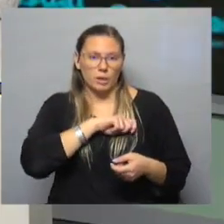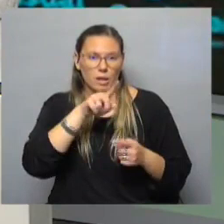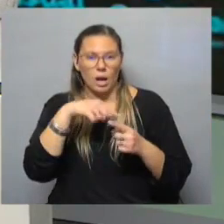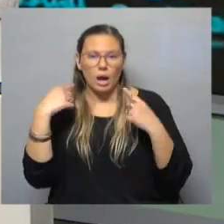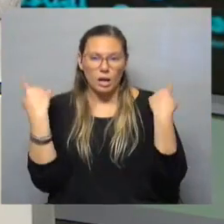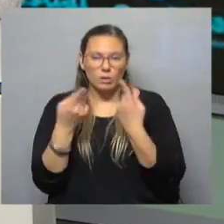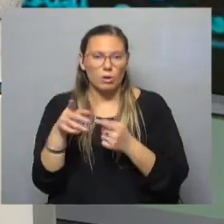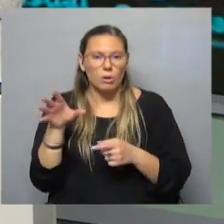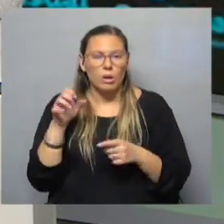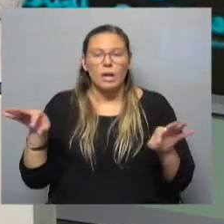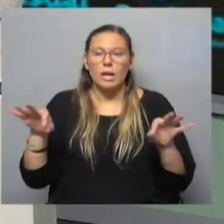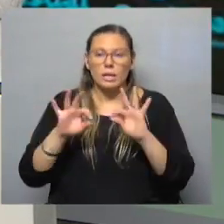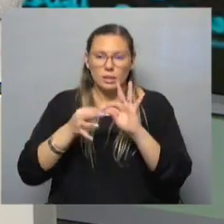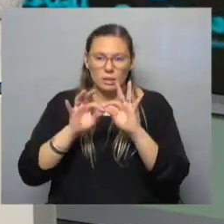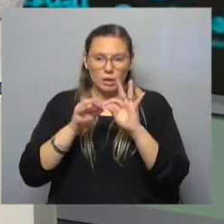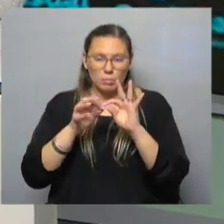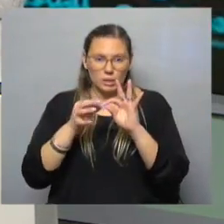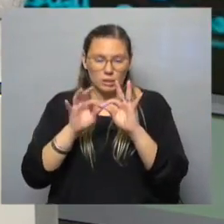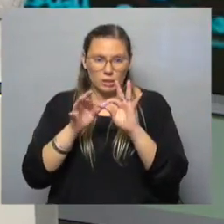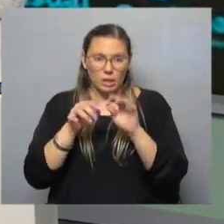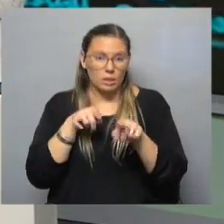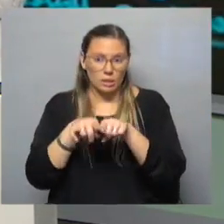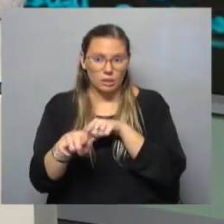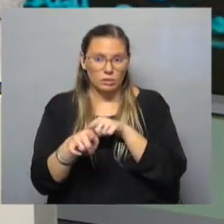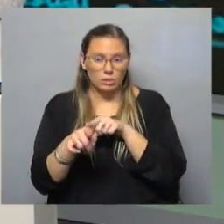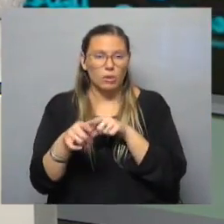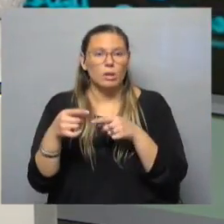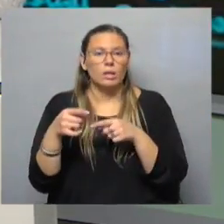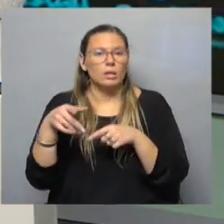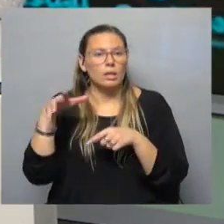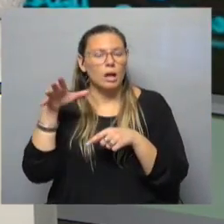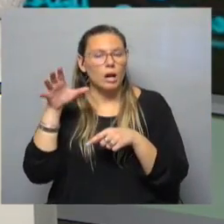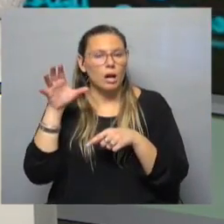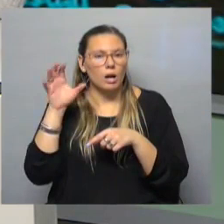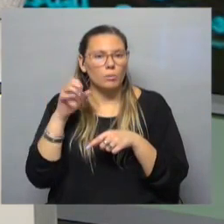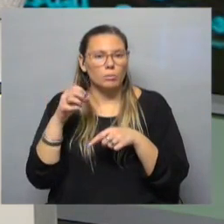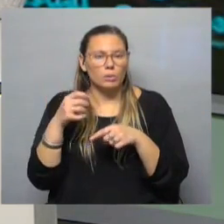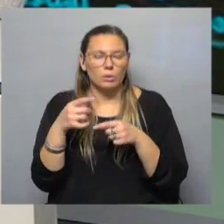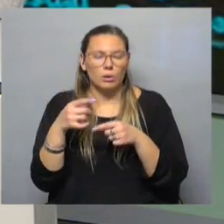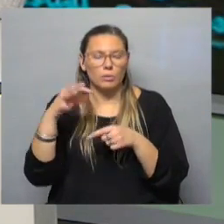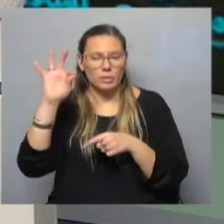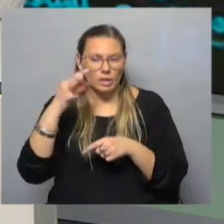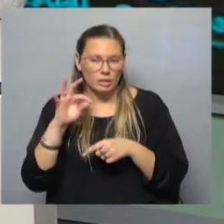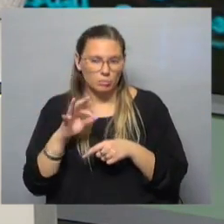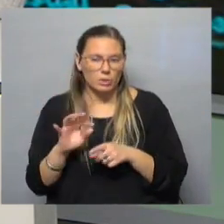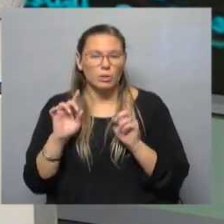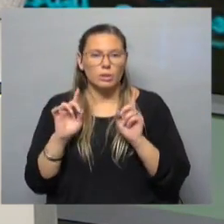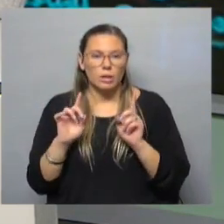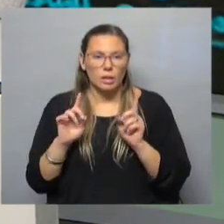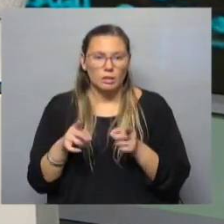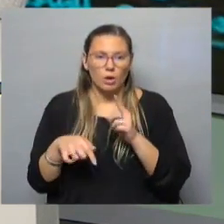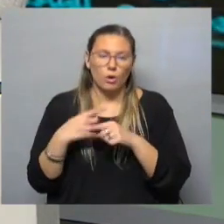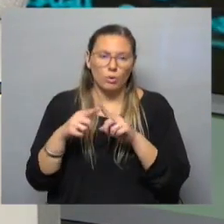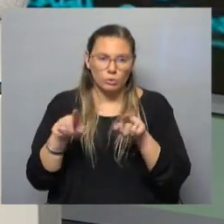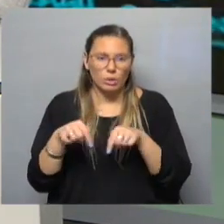aromagnético, intérprete de lengua de señas uruguaya en vivo y autodescripción a través de equipos inalámbricos. Y después también se estrenan otras salas